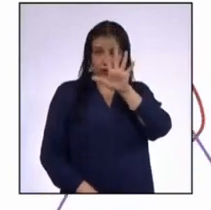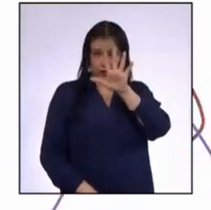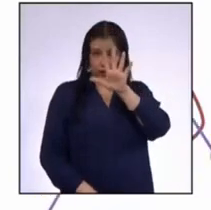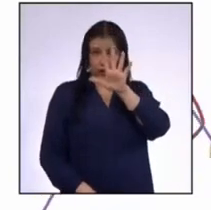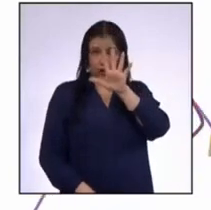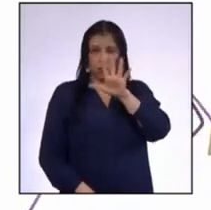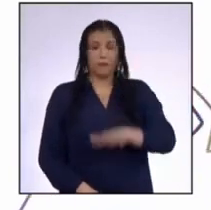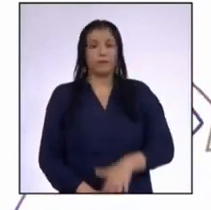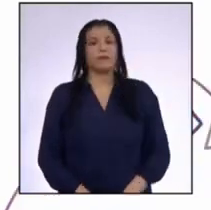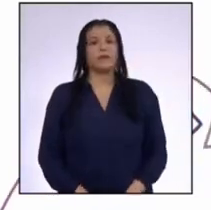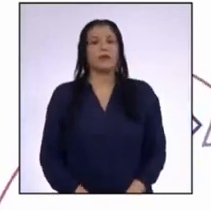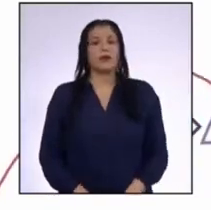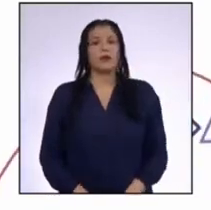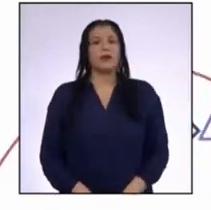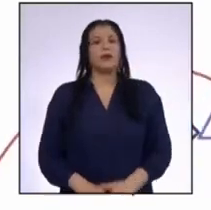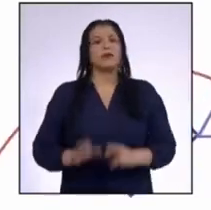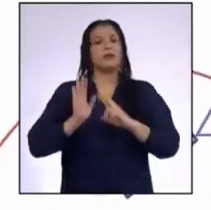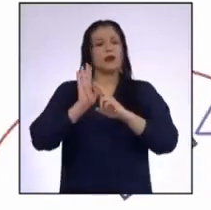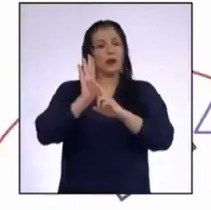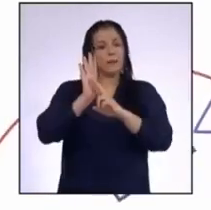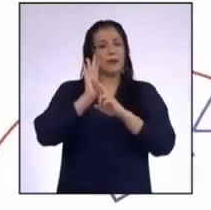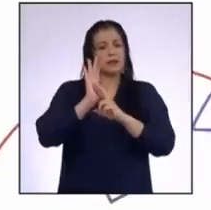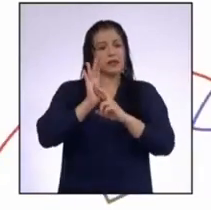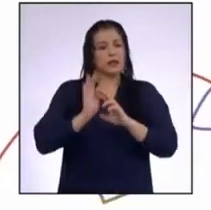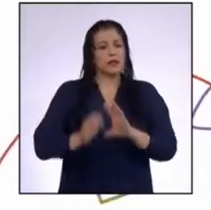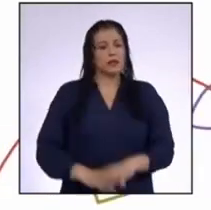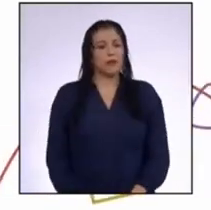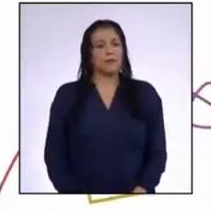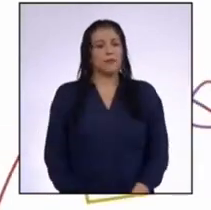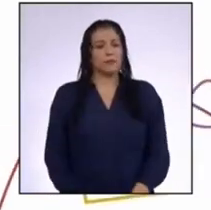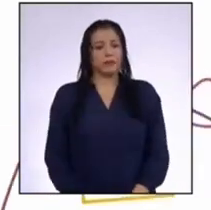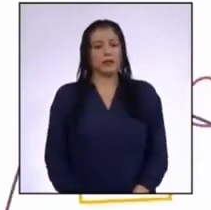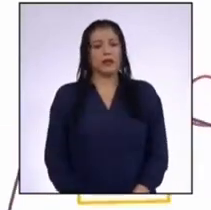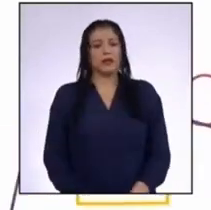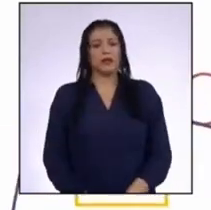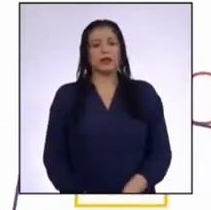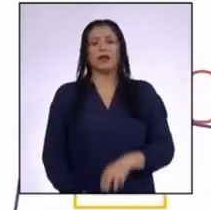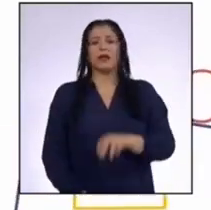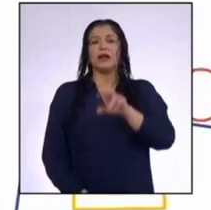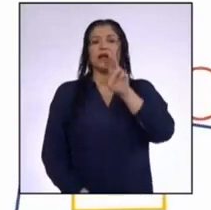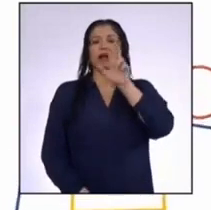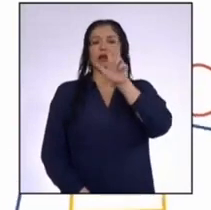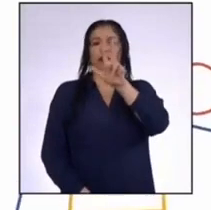425 milésimos se representa mediante la fracción